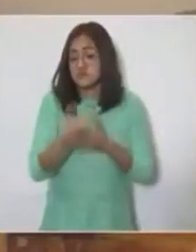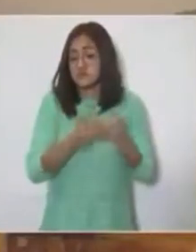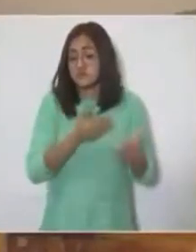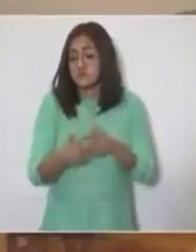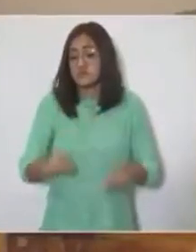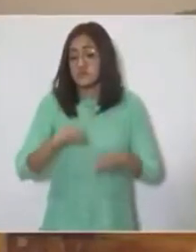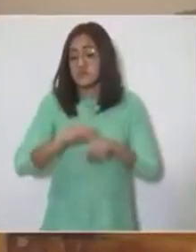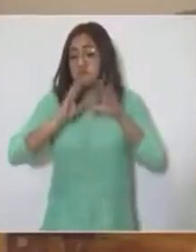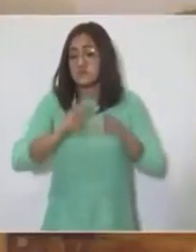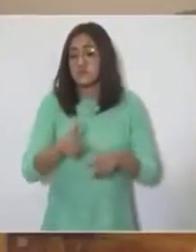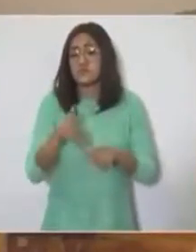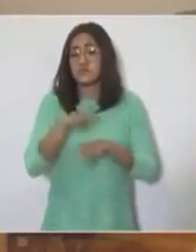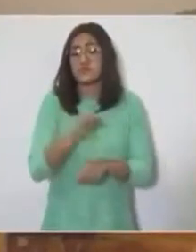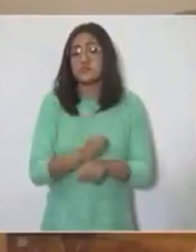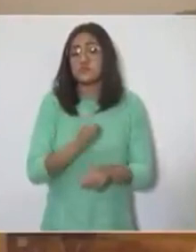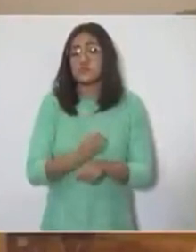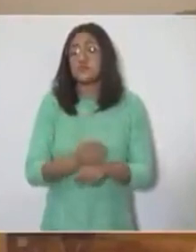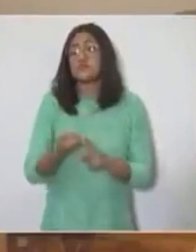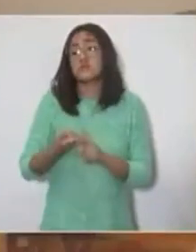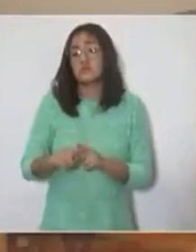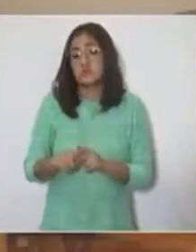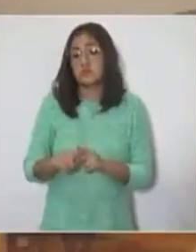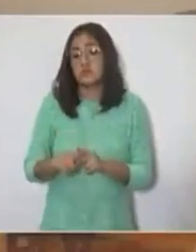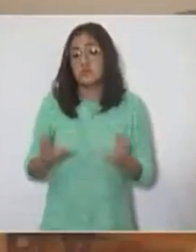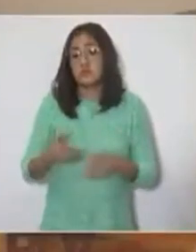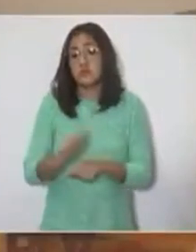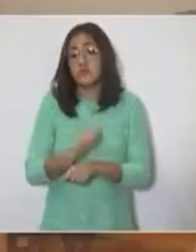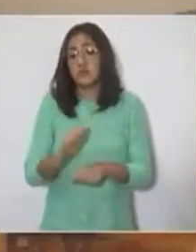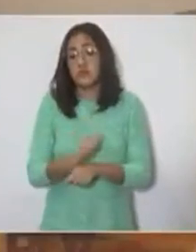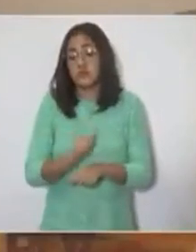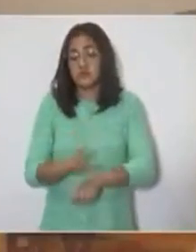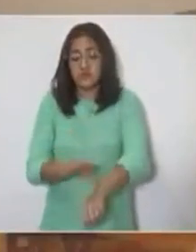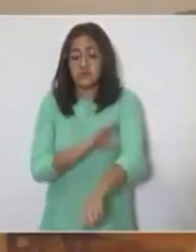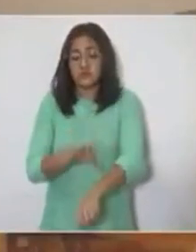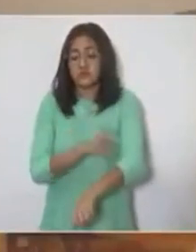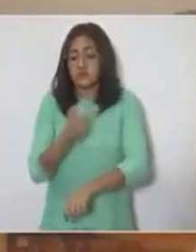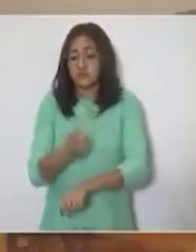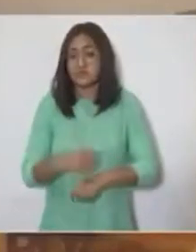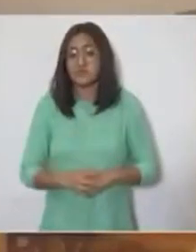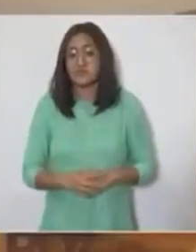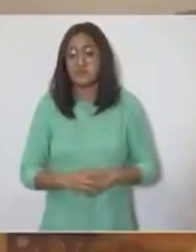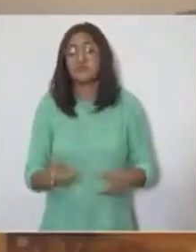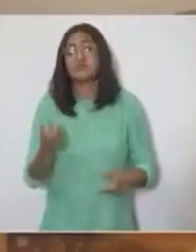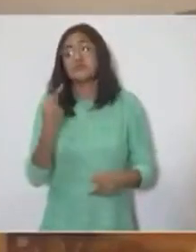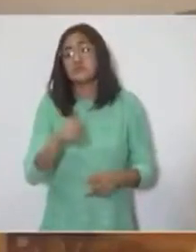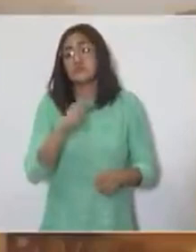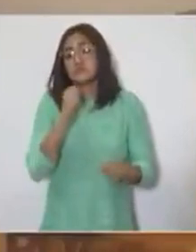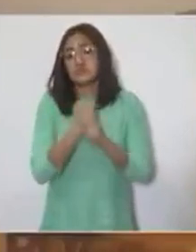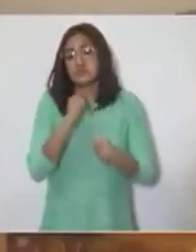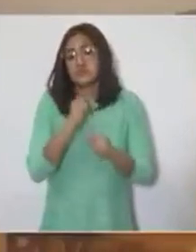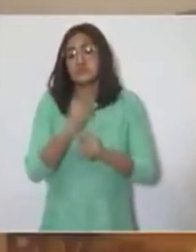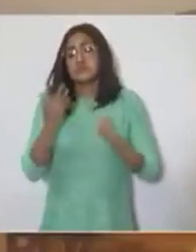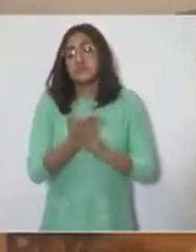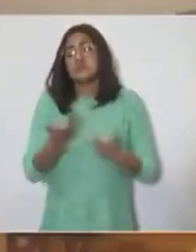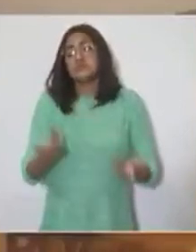instalándose sobre para esta para comenzar a armar carros eléctricos carros de transporte medianos